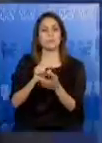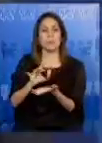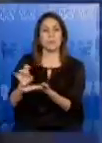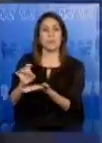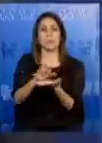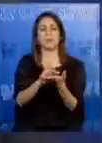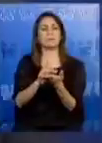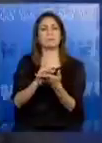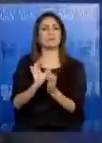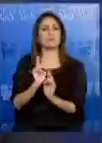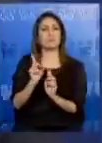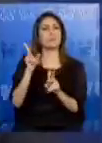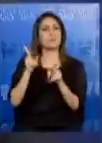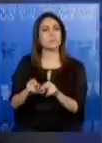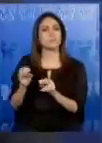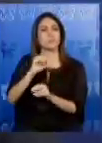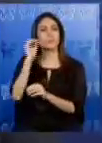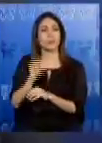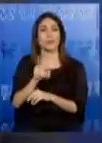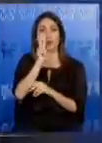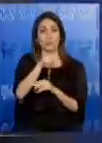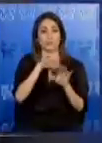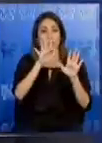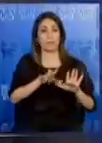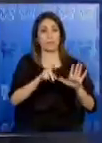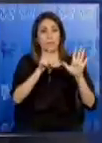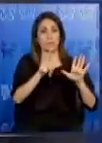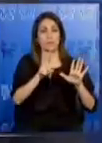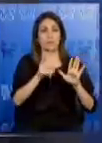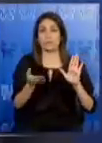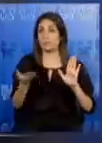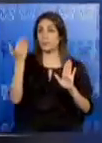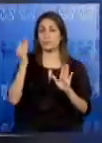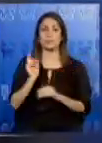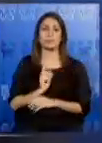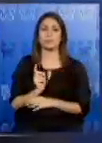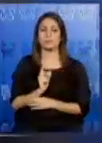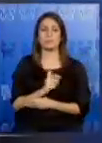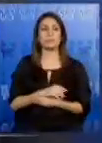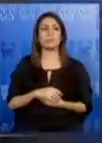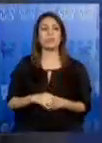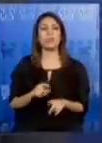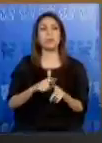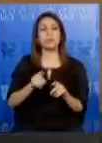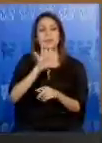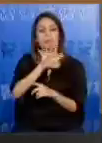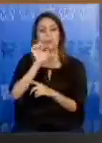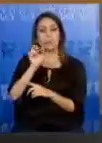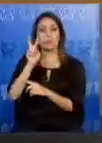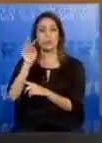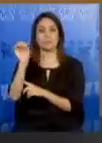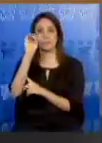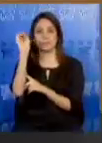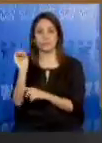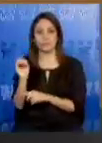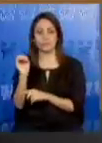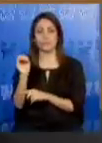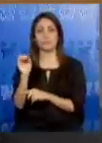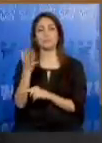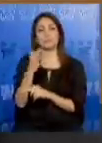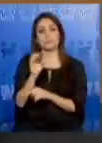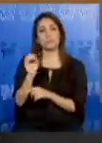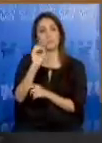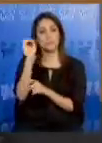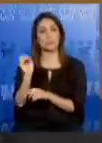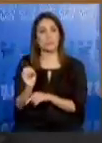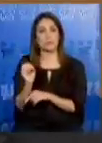país. El desempleo en el año 2016 no nos ha incrementado. Tenemos 5.2%, que es una cifra